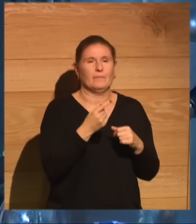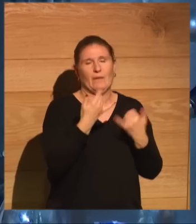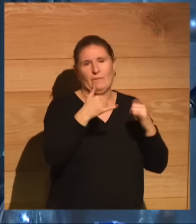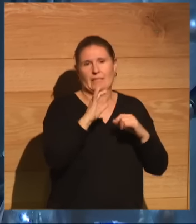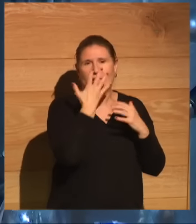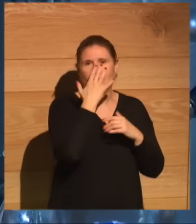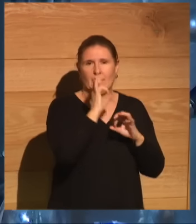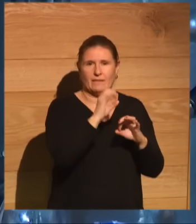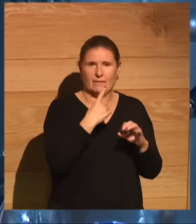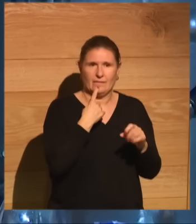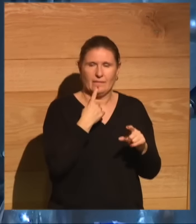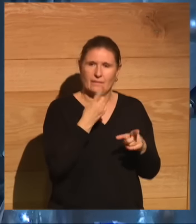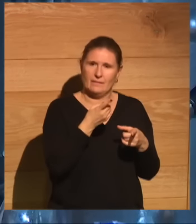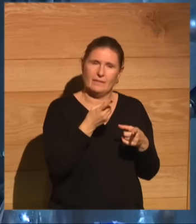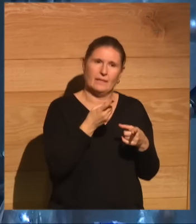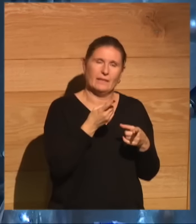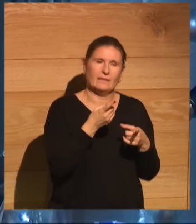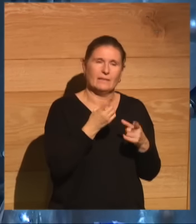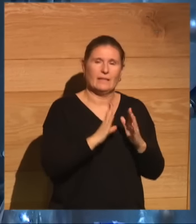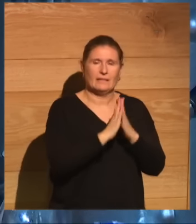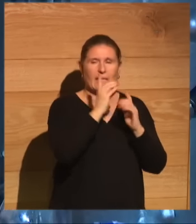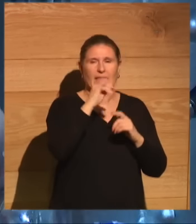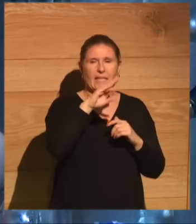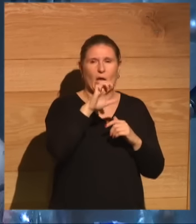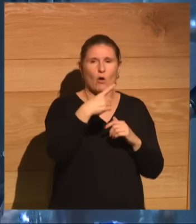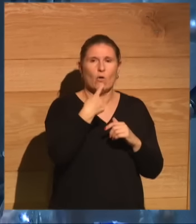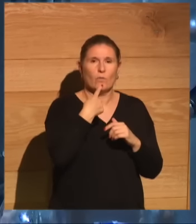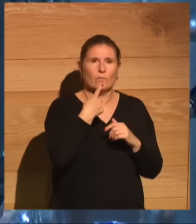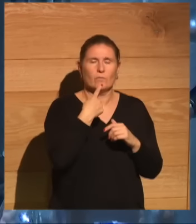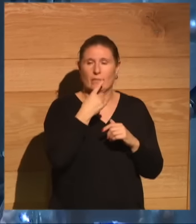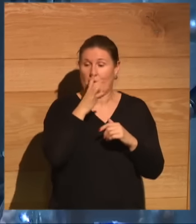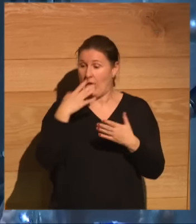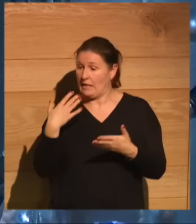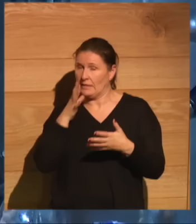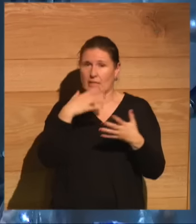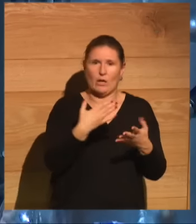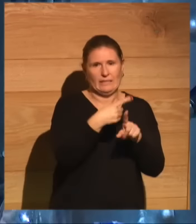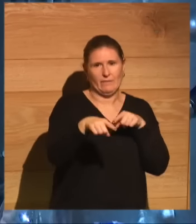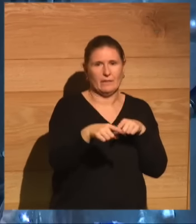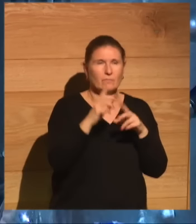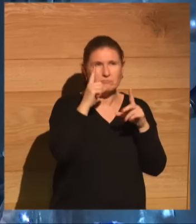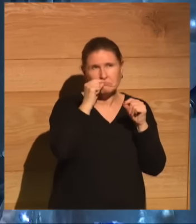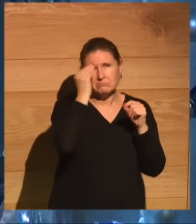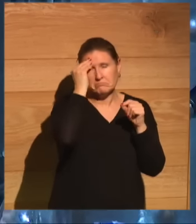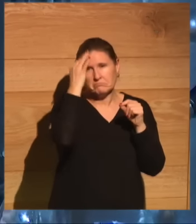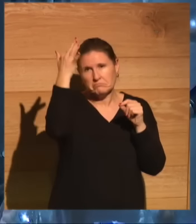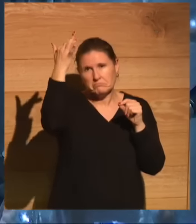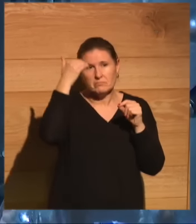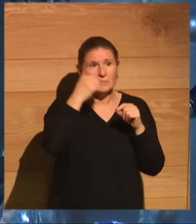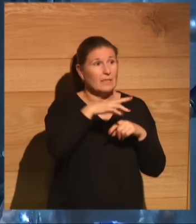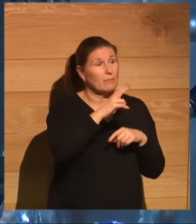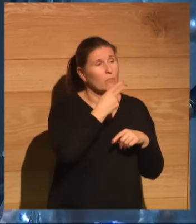¿Vale? Y entonces... Quiero que os imaginéis la Comic-Con de San Diego antes de que fuera lo que es ahora. ¿Cerramos los ojos? Por favor.